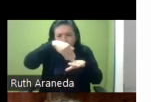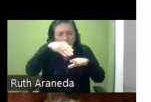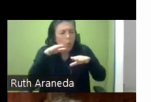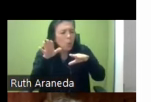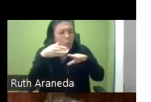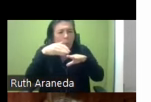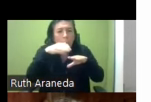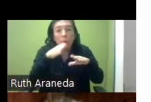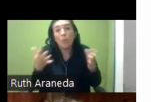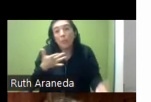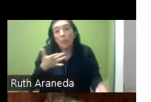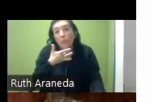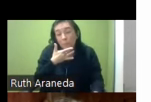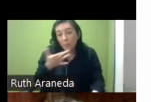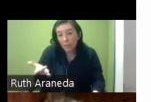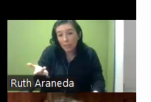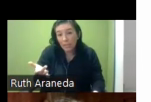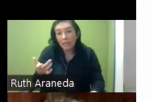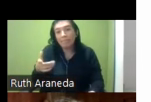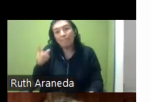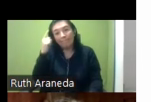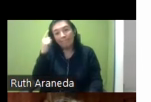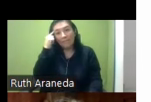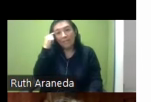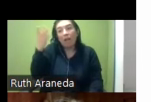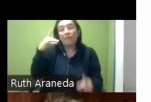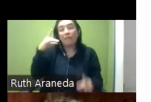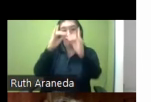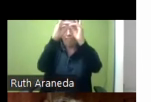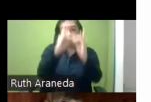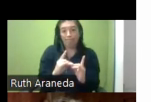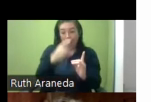llegan desde el contexto funerario.